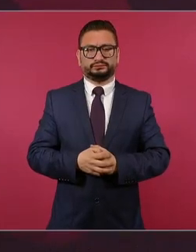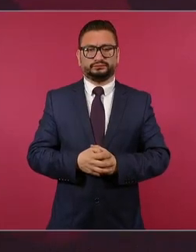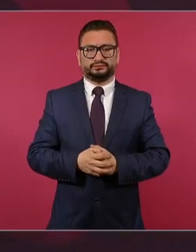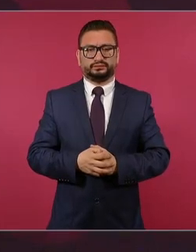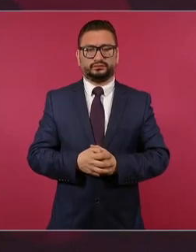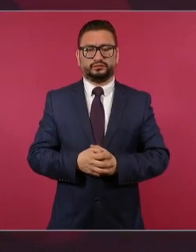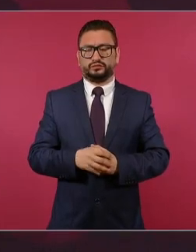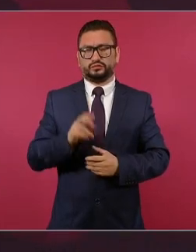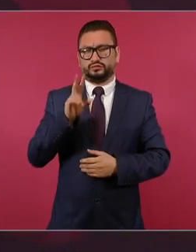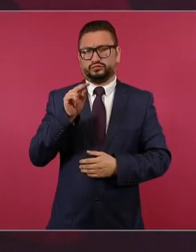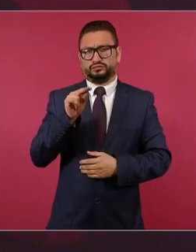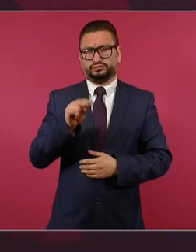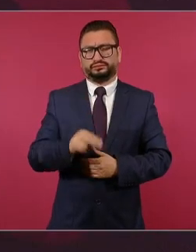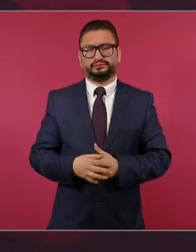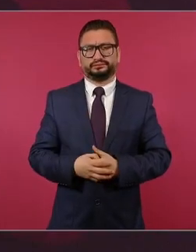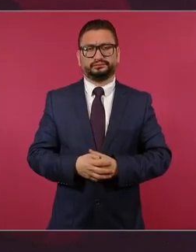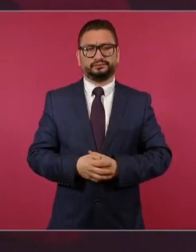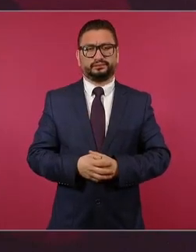no.